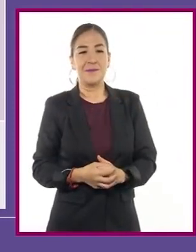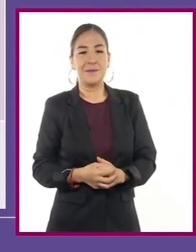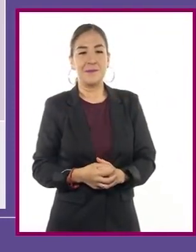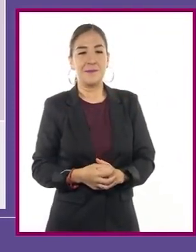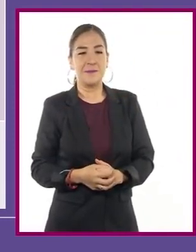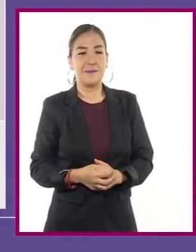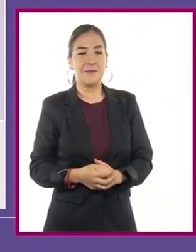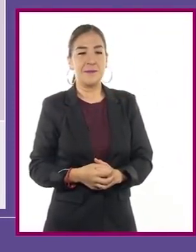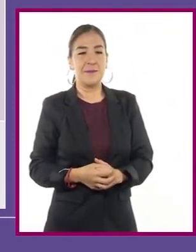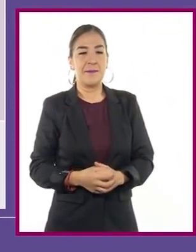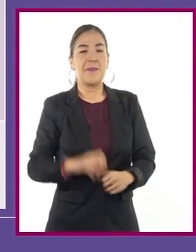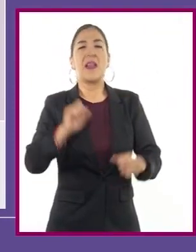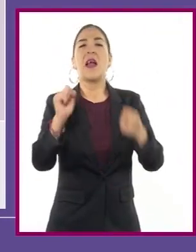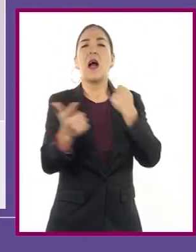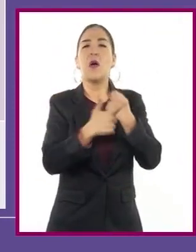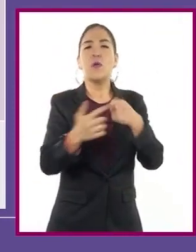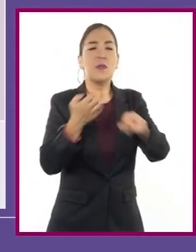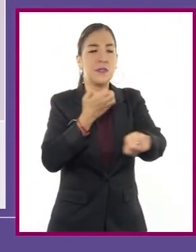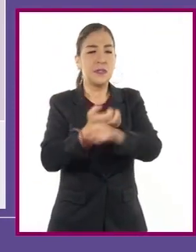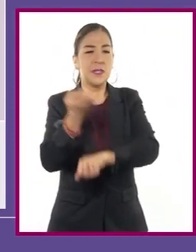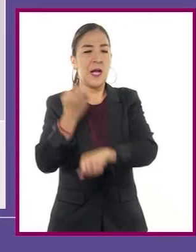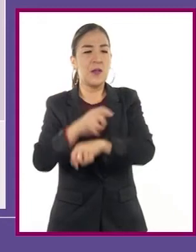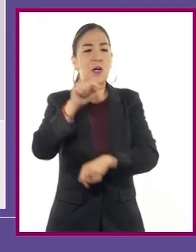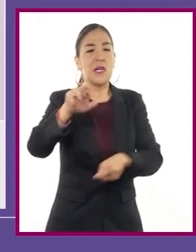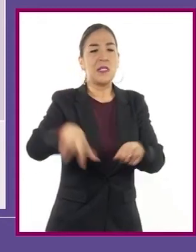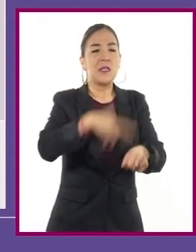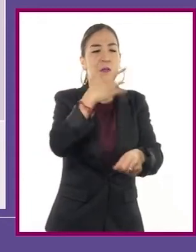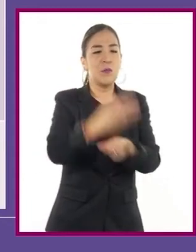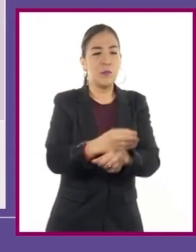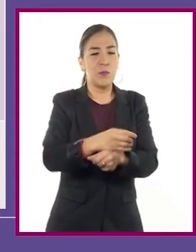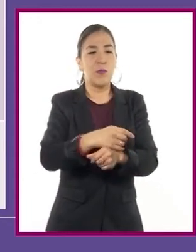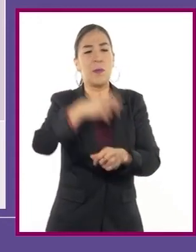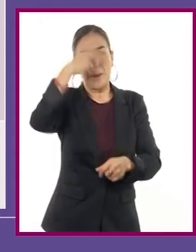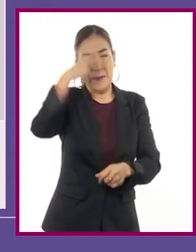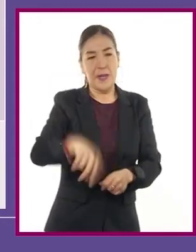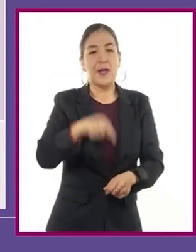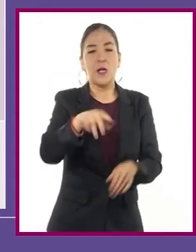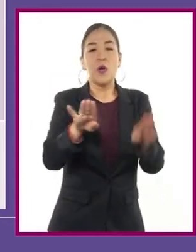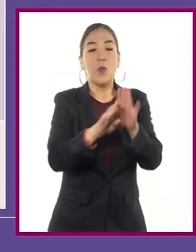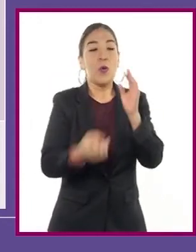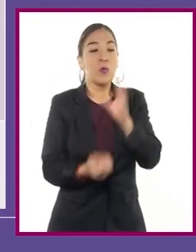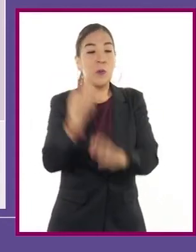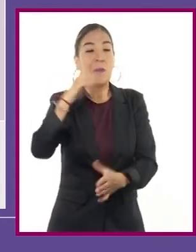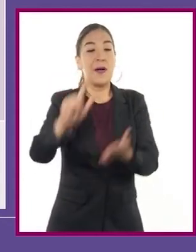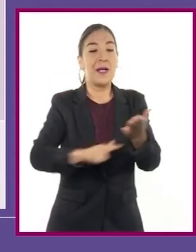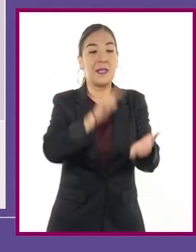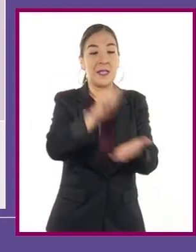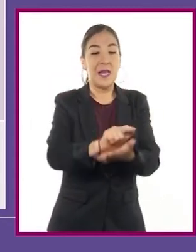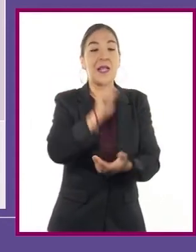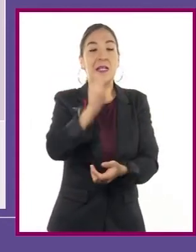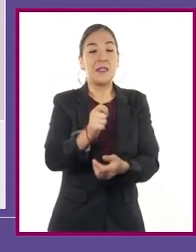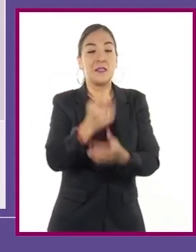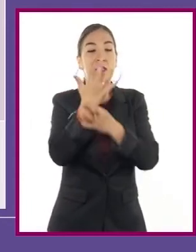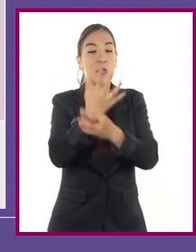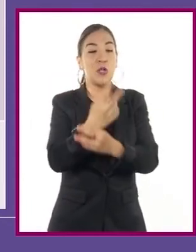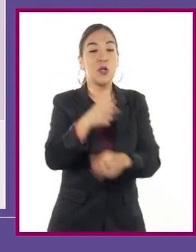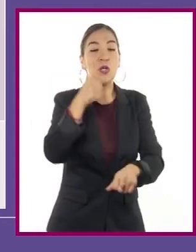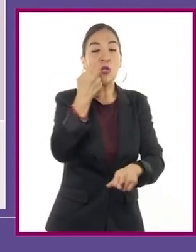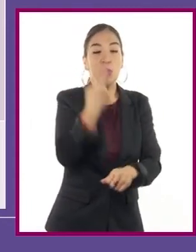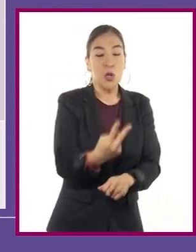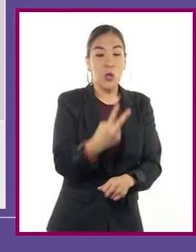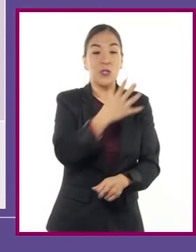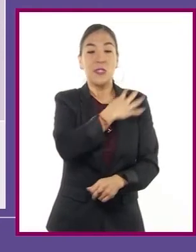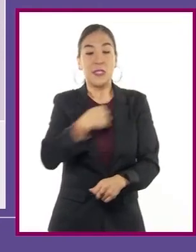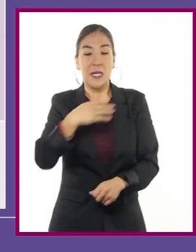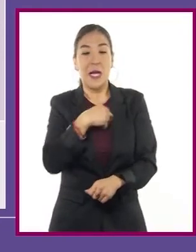Algunos estados de la República Mexicana emitieron una nueva ley en donde limitan a 2 el número de hijos que puede